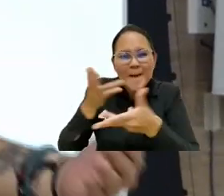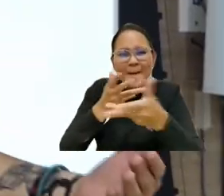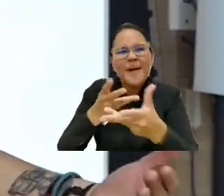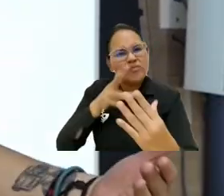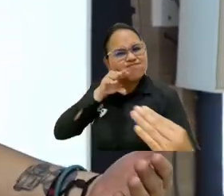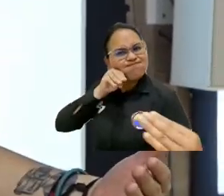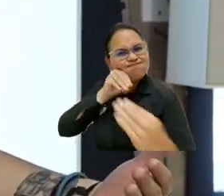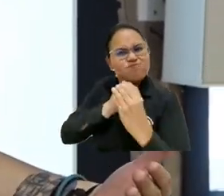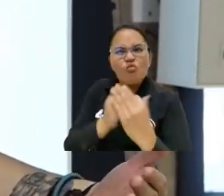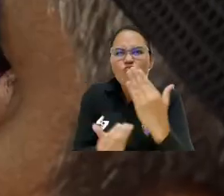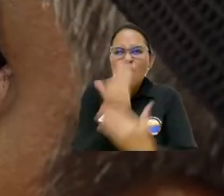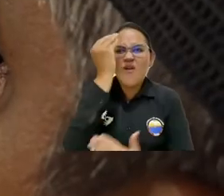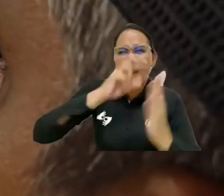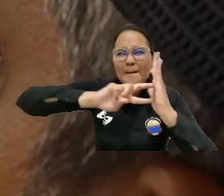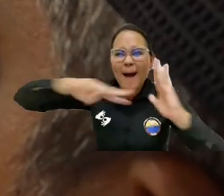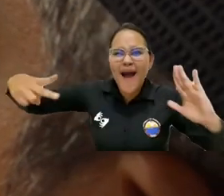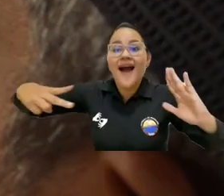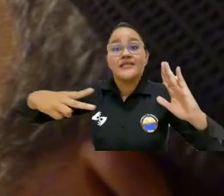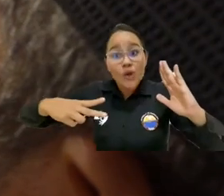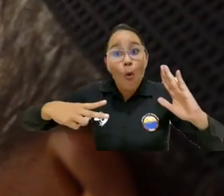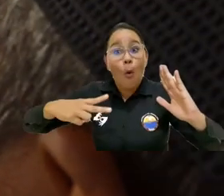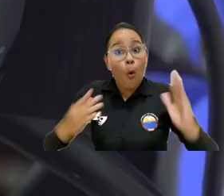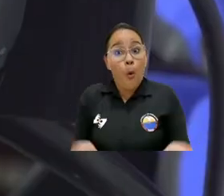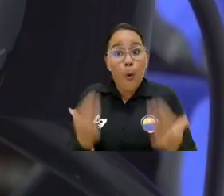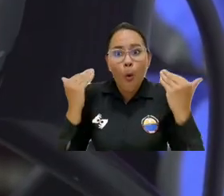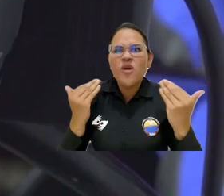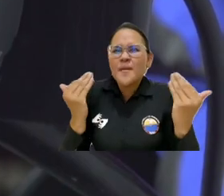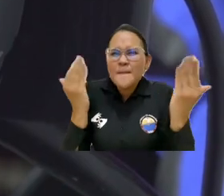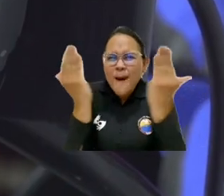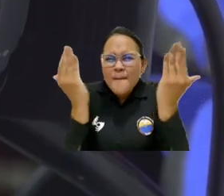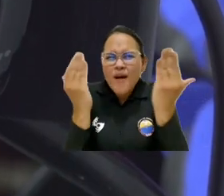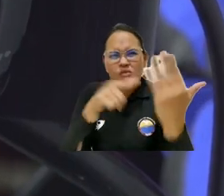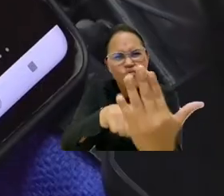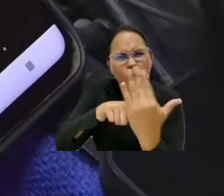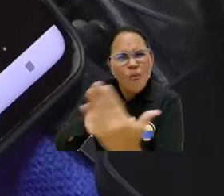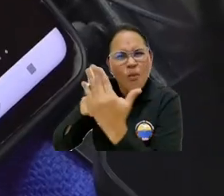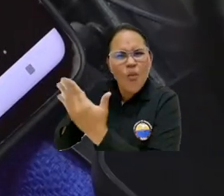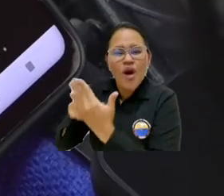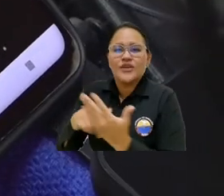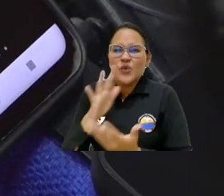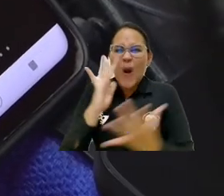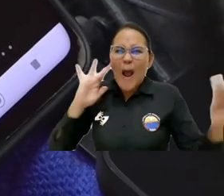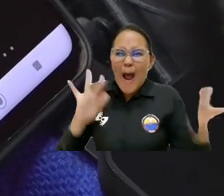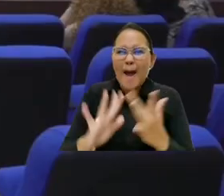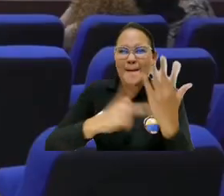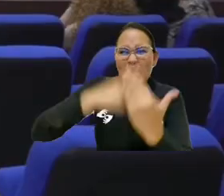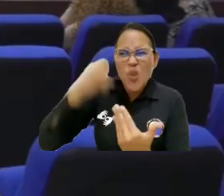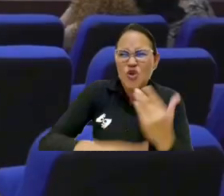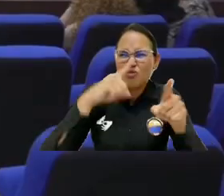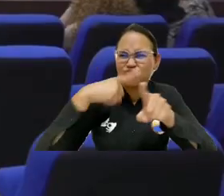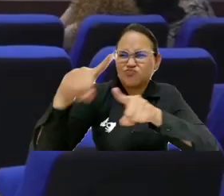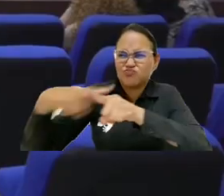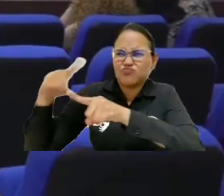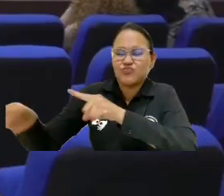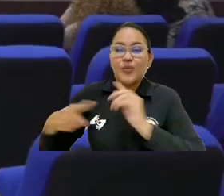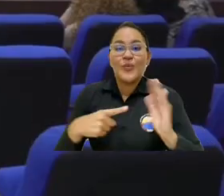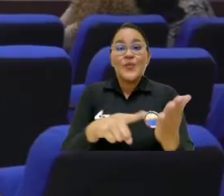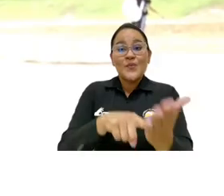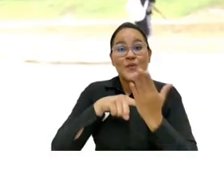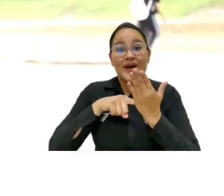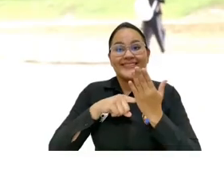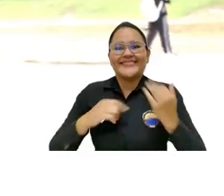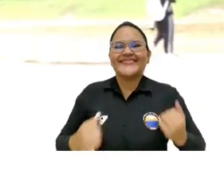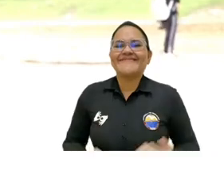el conocimiento y a la vez la adaptación a nuevas tecnologías que hacen parte de la creación y exhibición de obras y proyectos